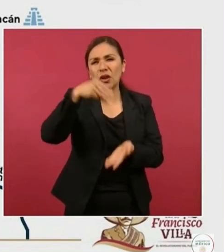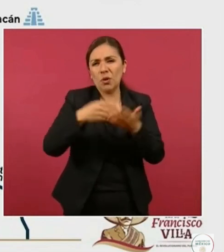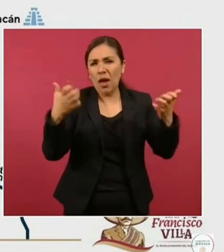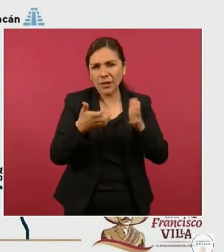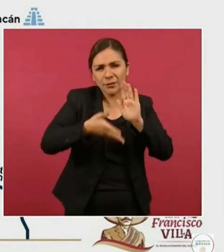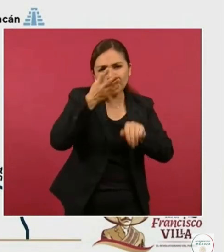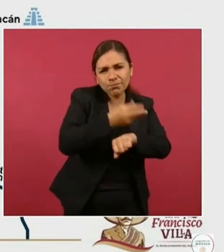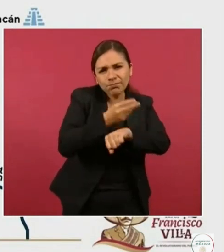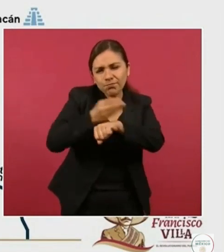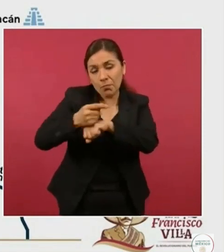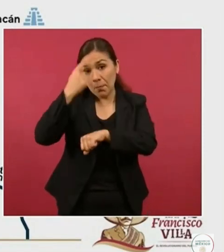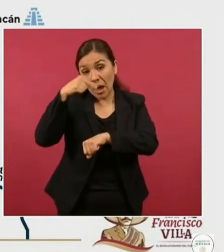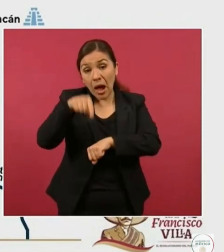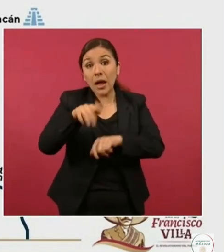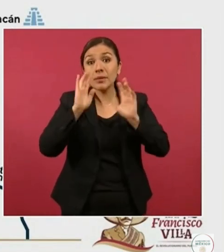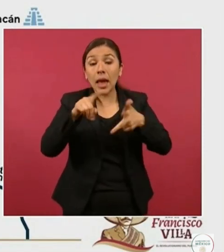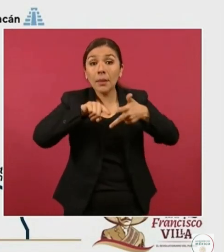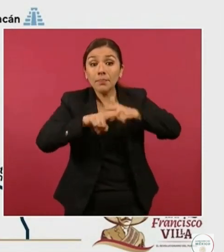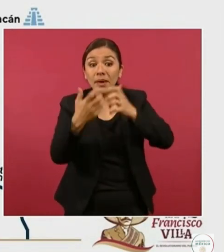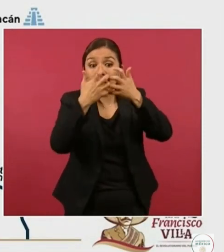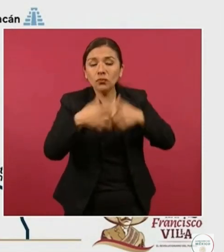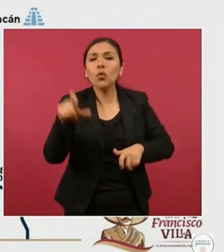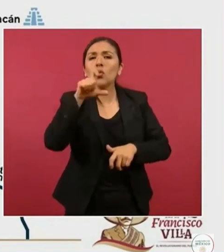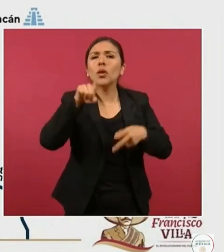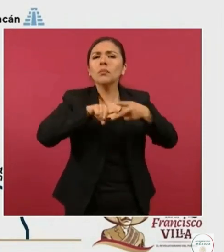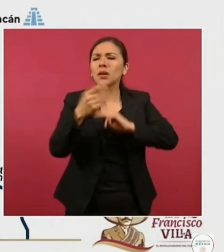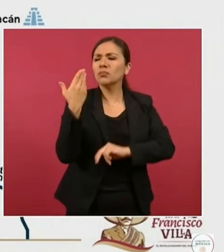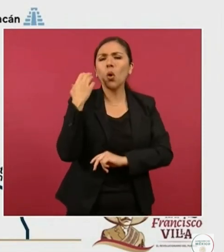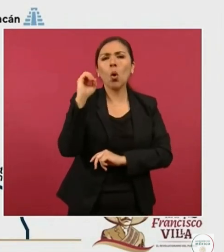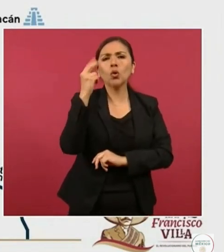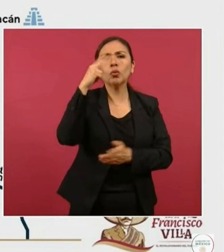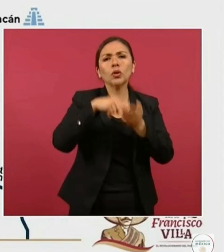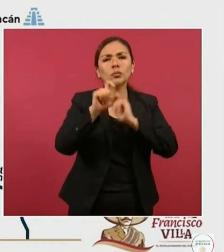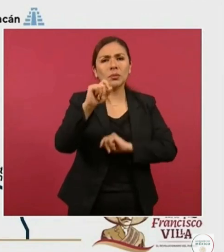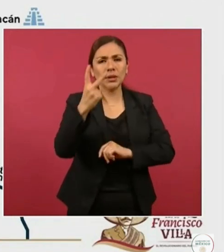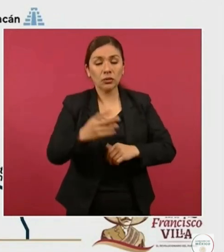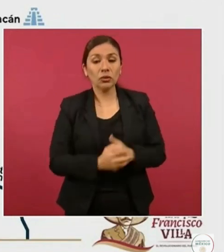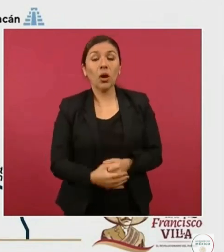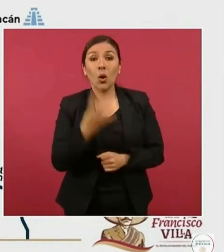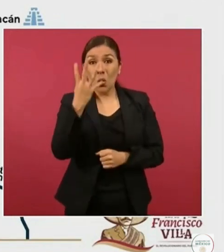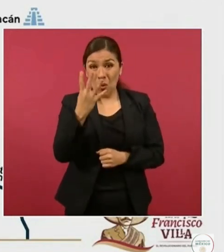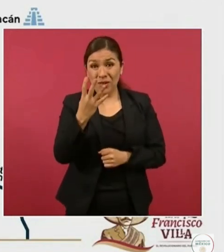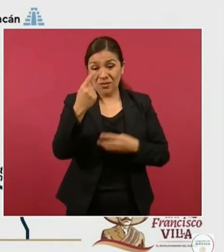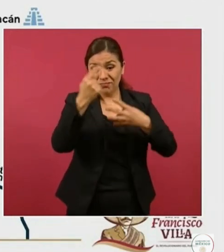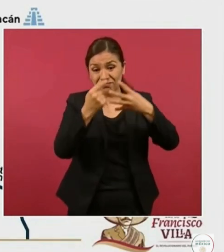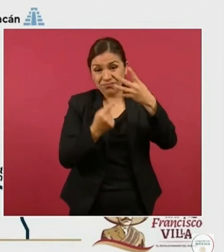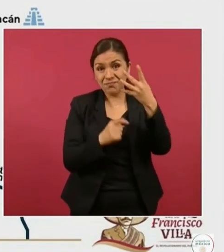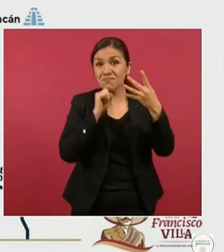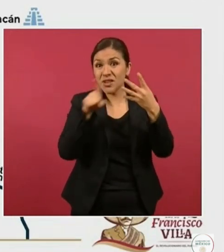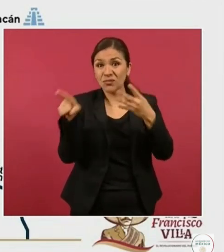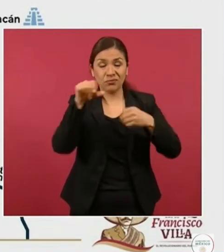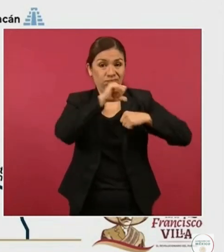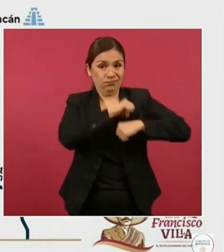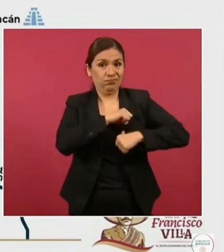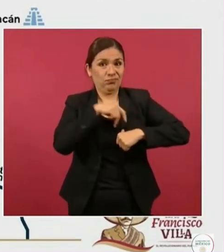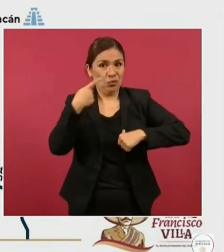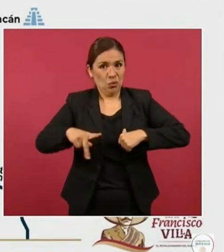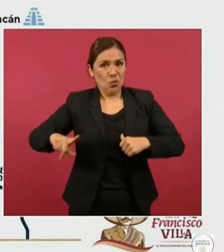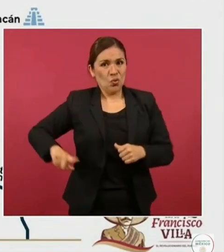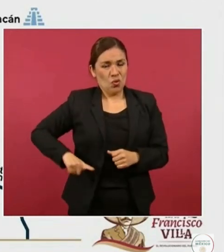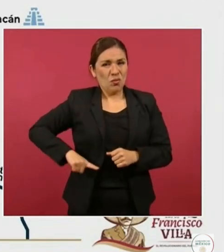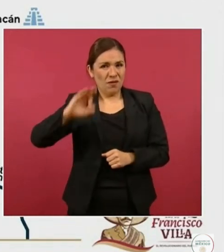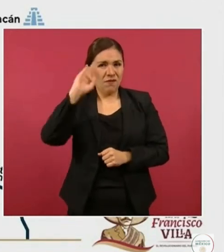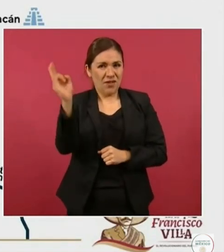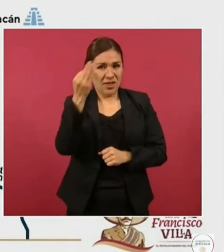de infraestructura y se puso en Operación en octubre del 2022 estas cuatro obras que estuvieron directamente a cargo del